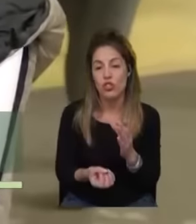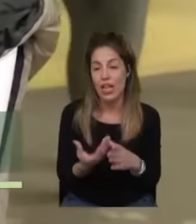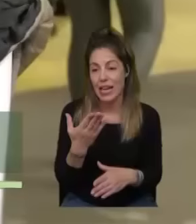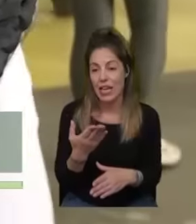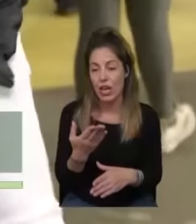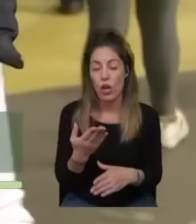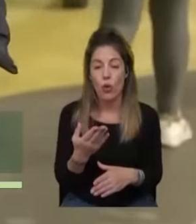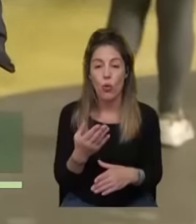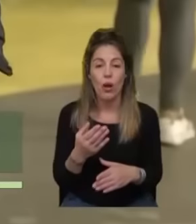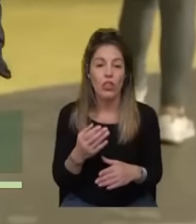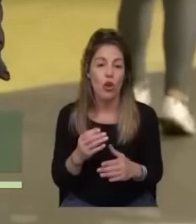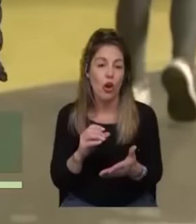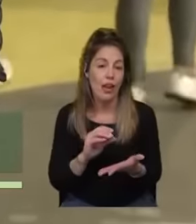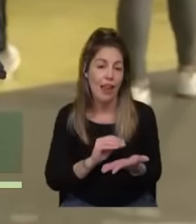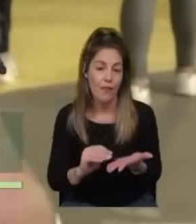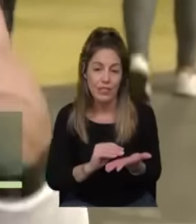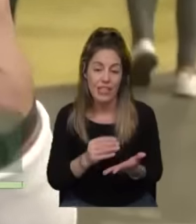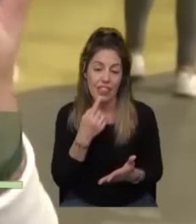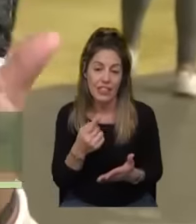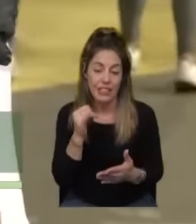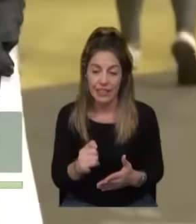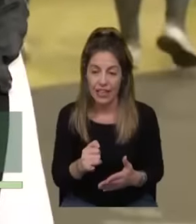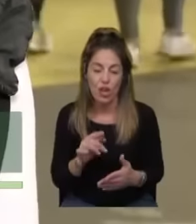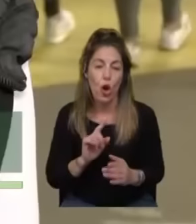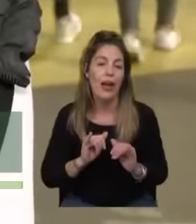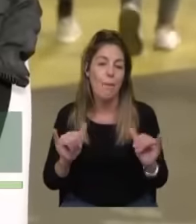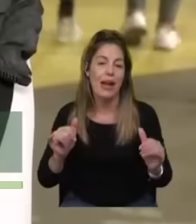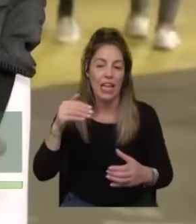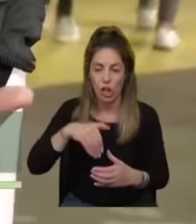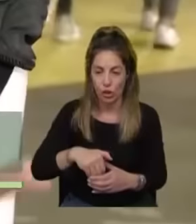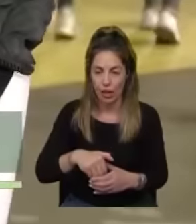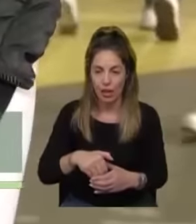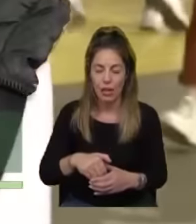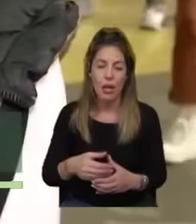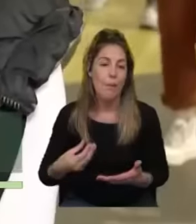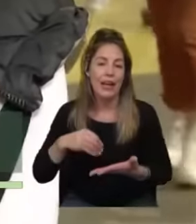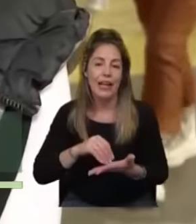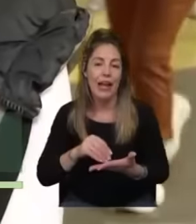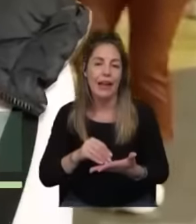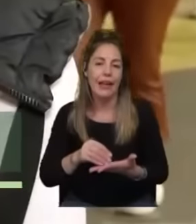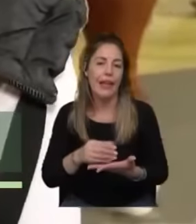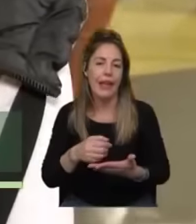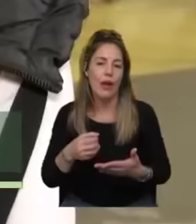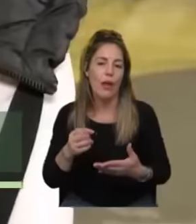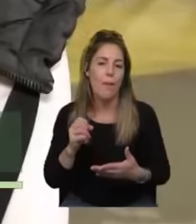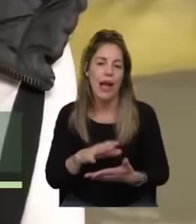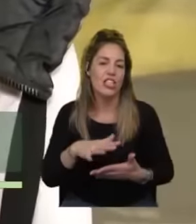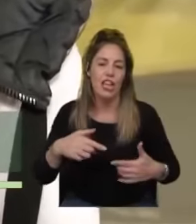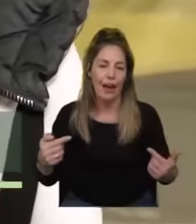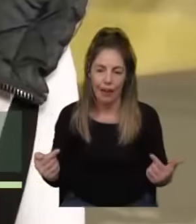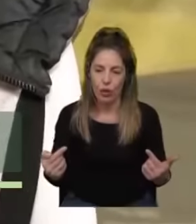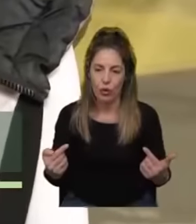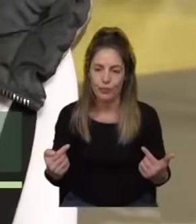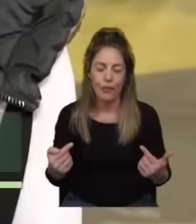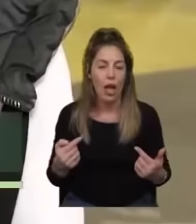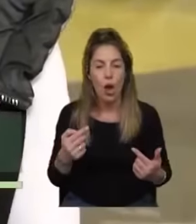en campaña electoral o no en campaña electoral, para, en definitiva, agregarle una mancha más al tigre de la